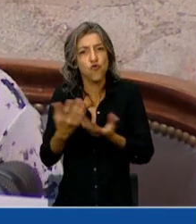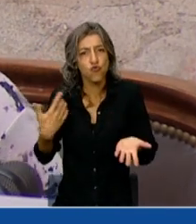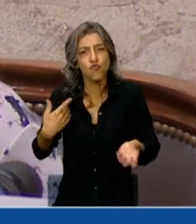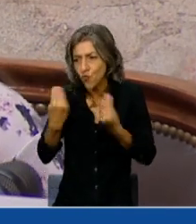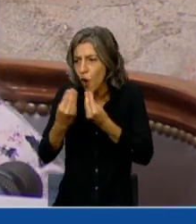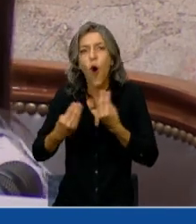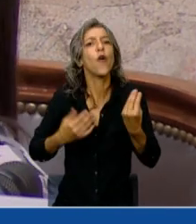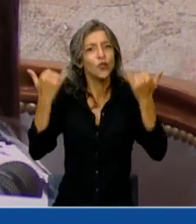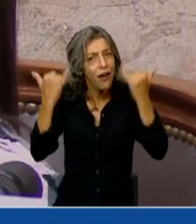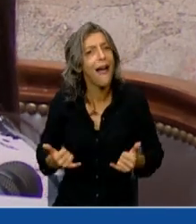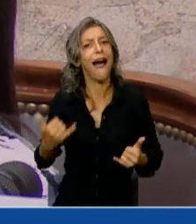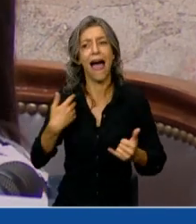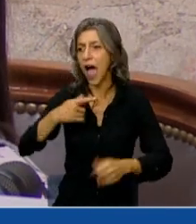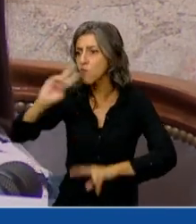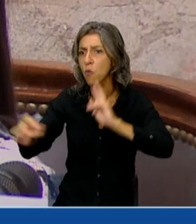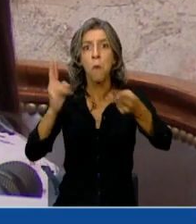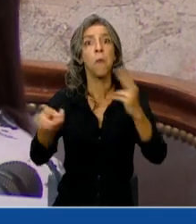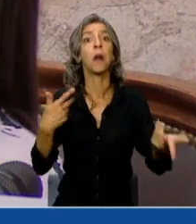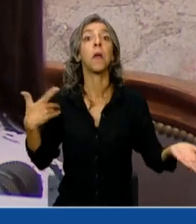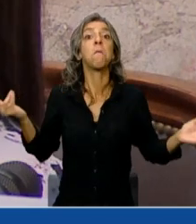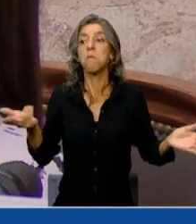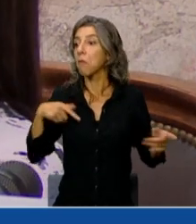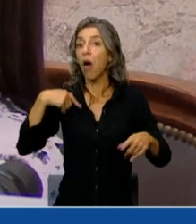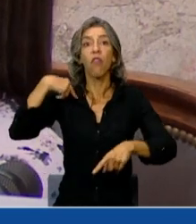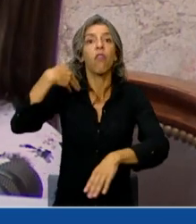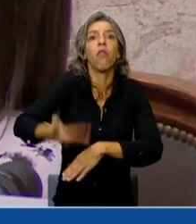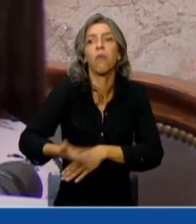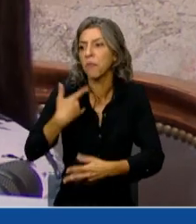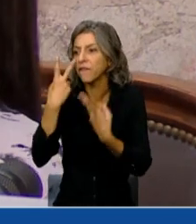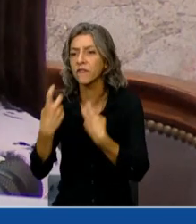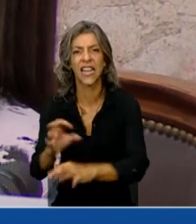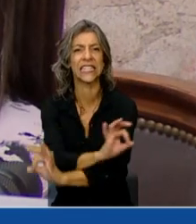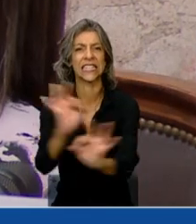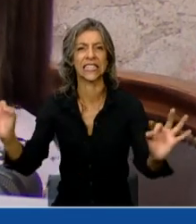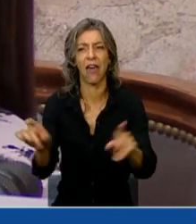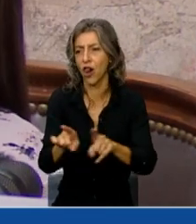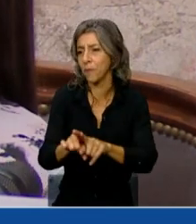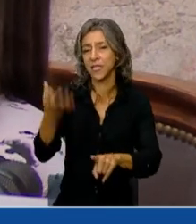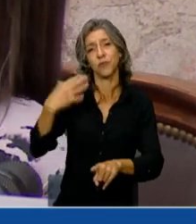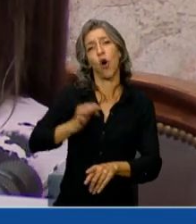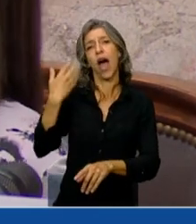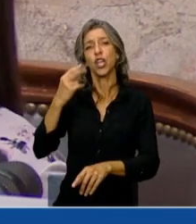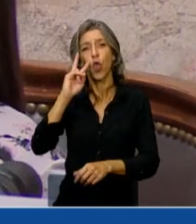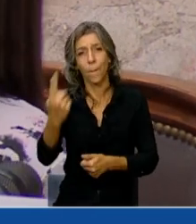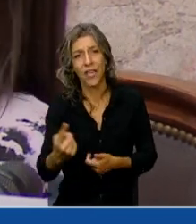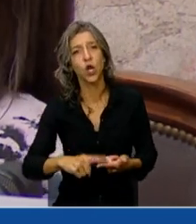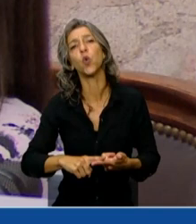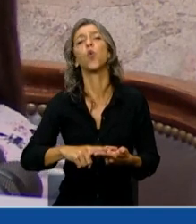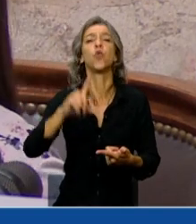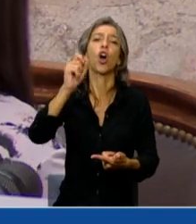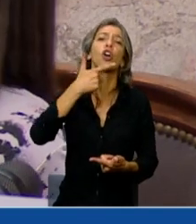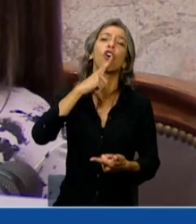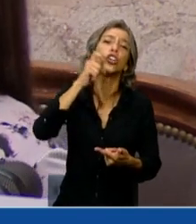impunidad, tenemos que sumarle los asesinatos directos, las víctimas del 2001, Maxi Costecchi,